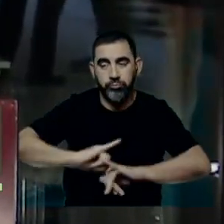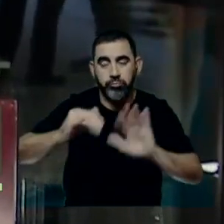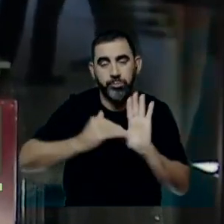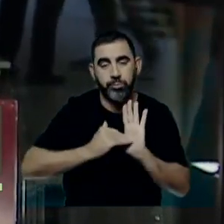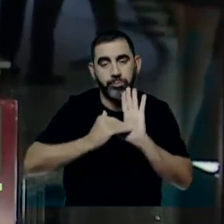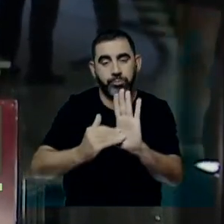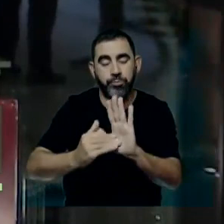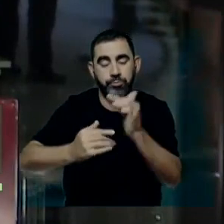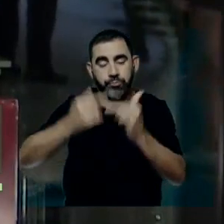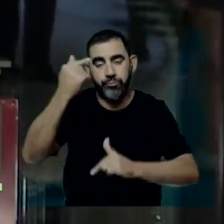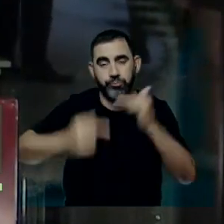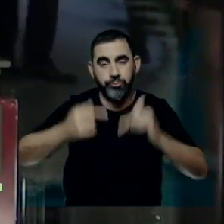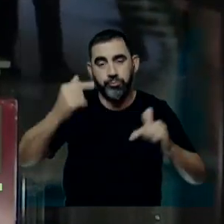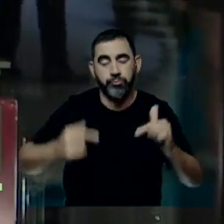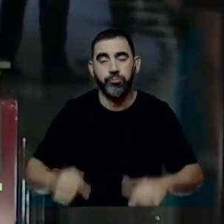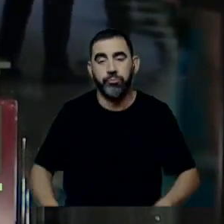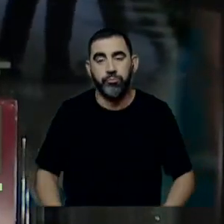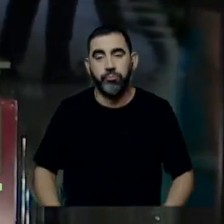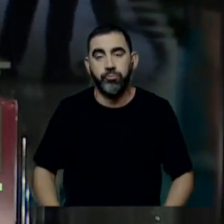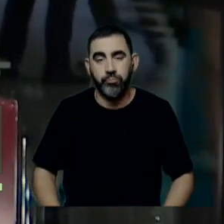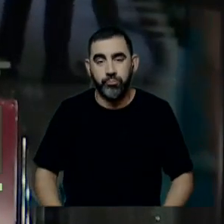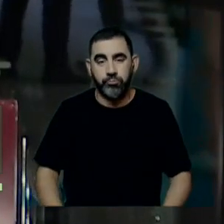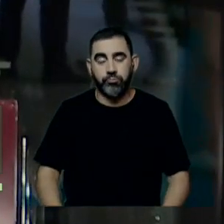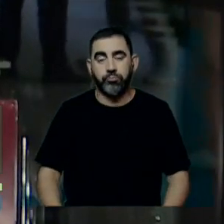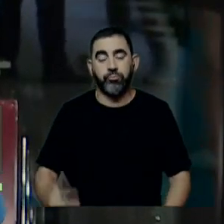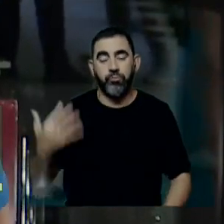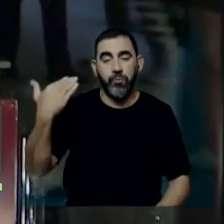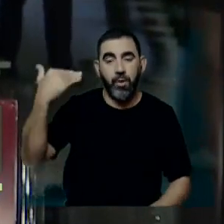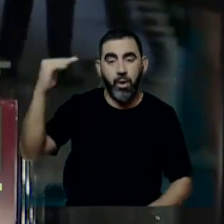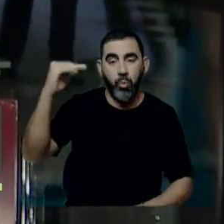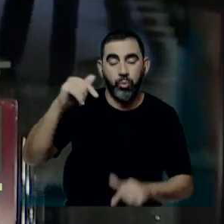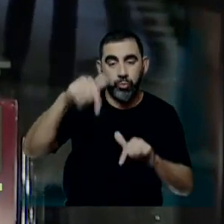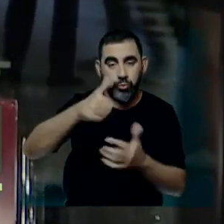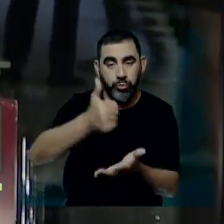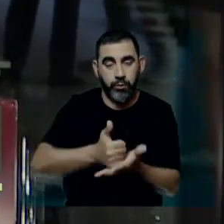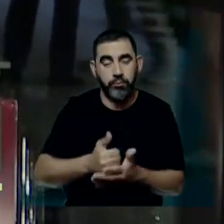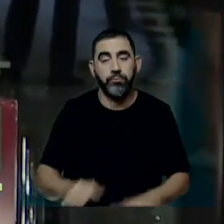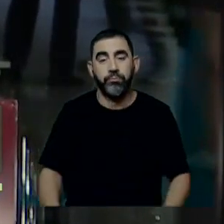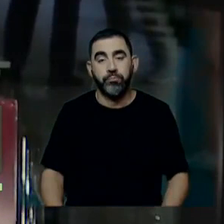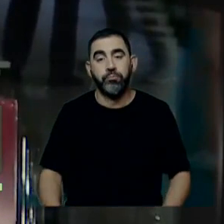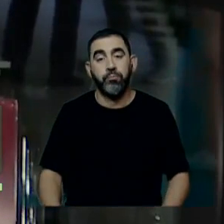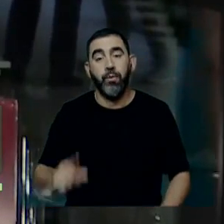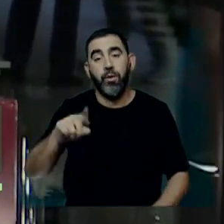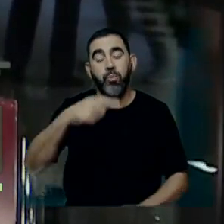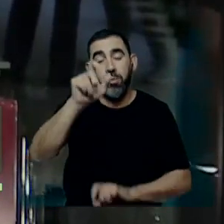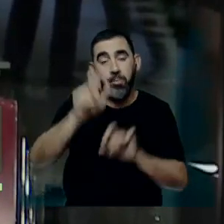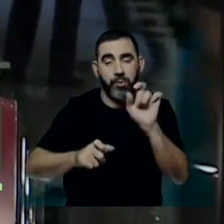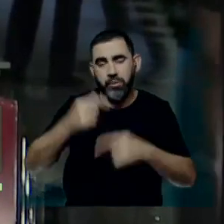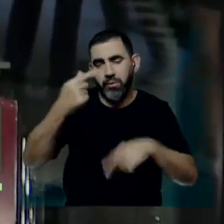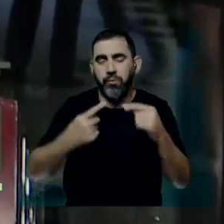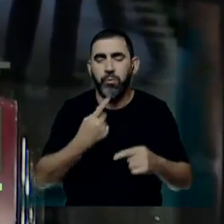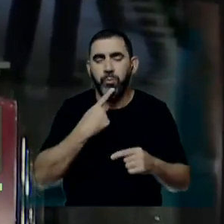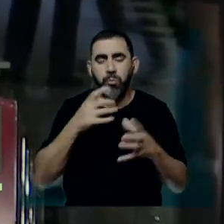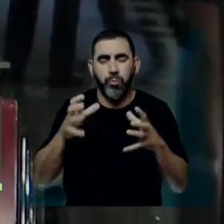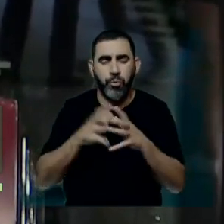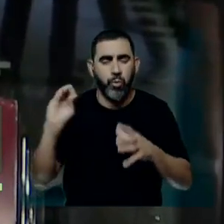frente a distintas autoridades que estuvieron acá presentes, y luego vinieron personas de distintos partidos